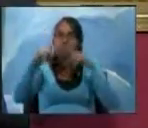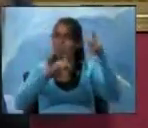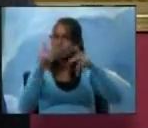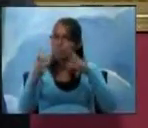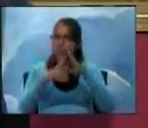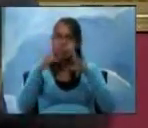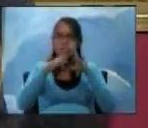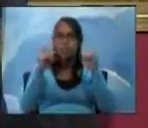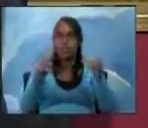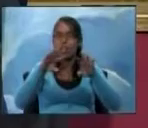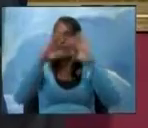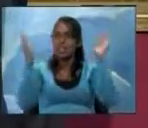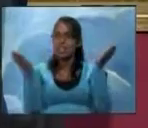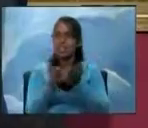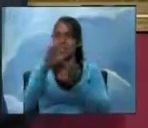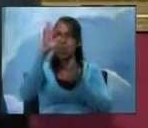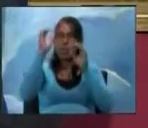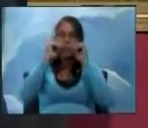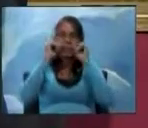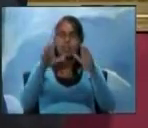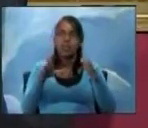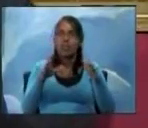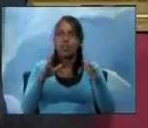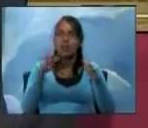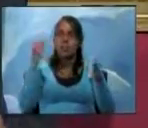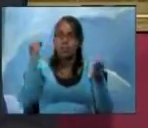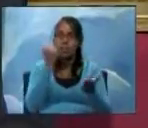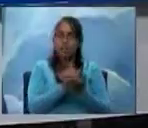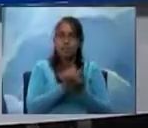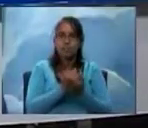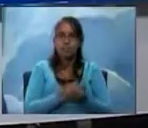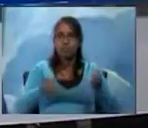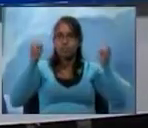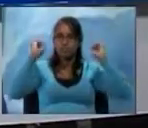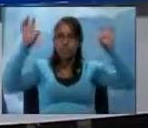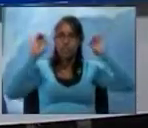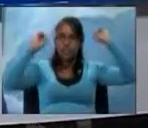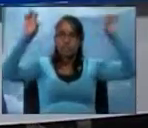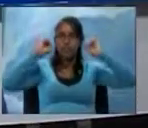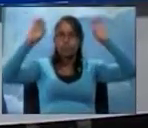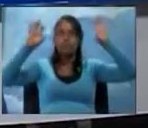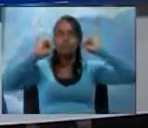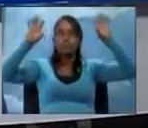para toda la tierra. Dios nos bendiga y Dios nos guarde.